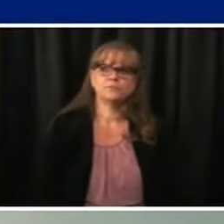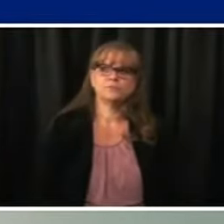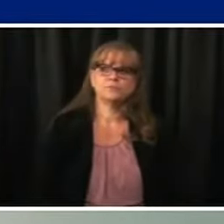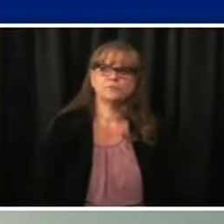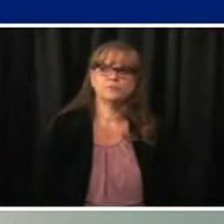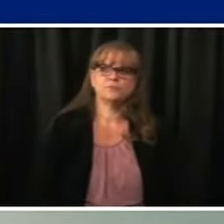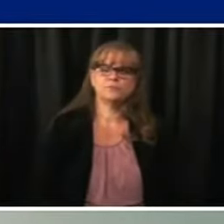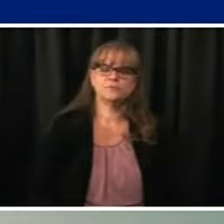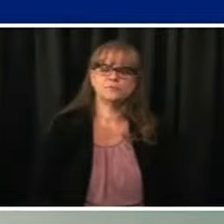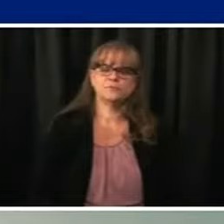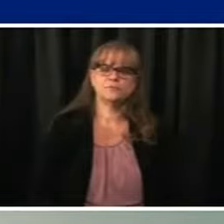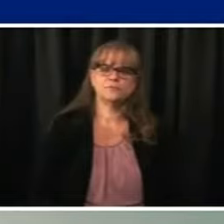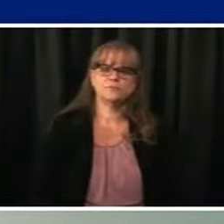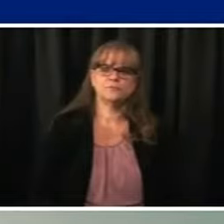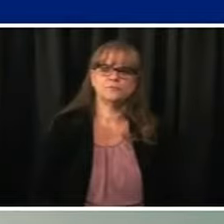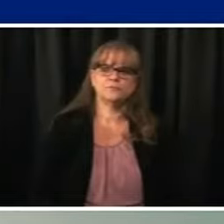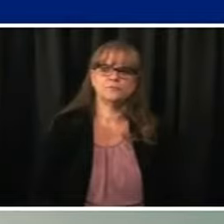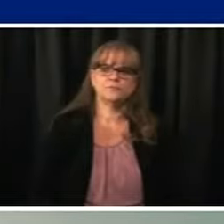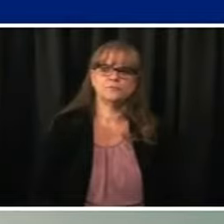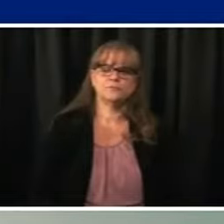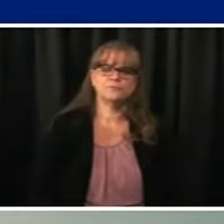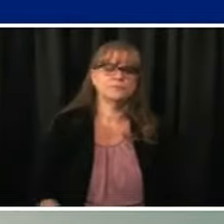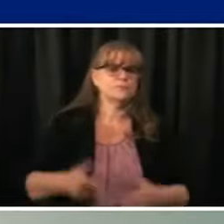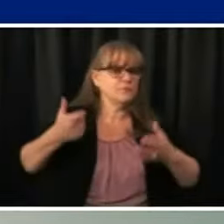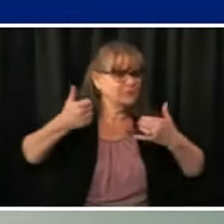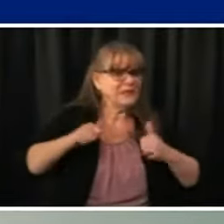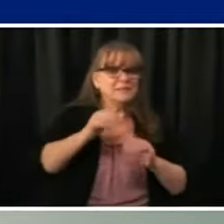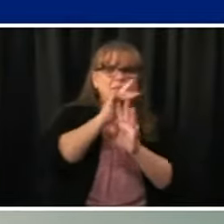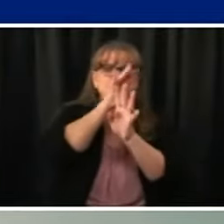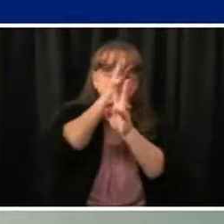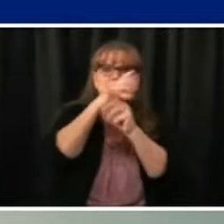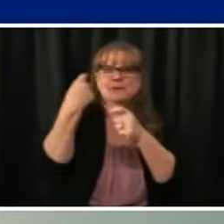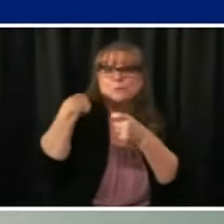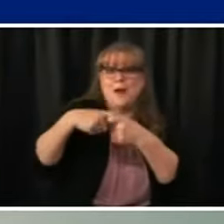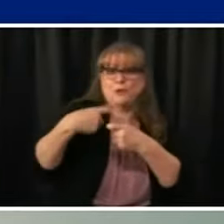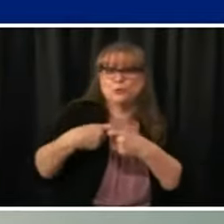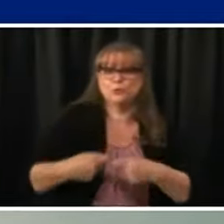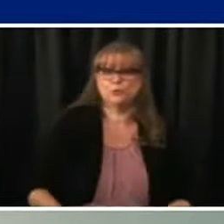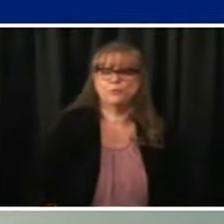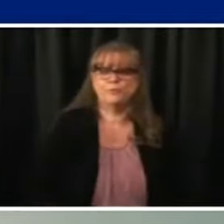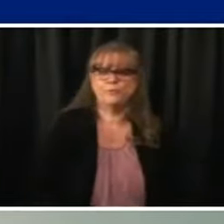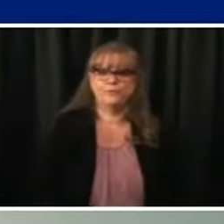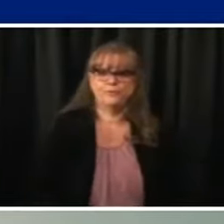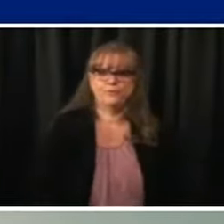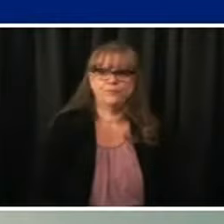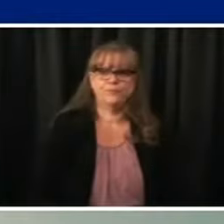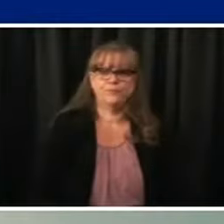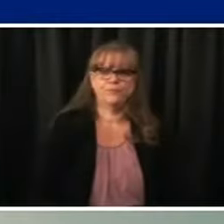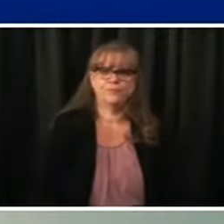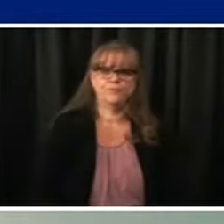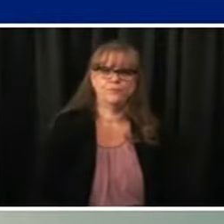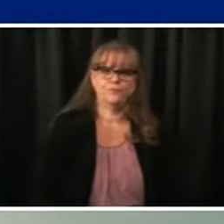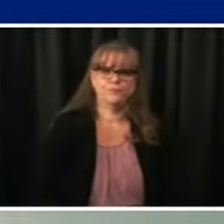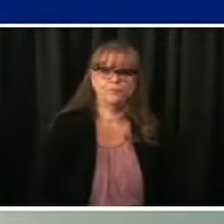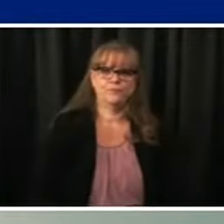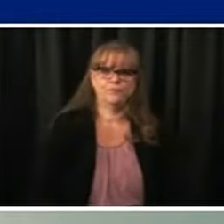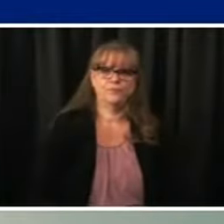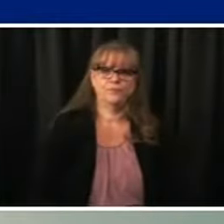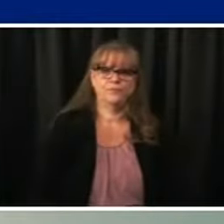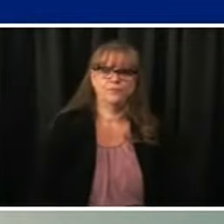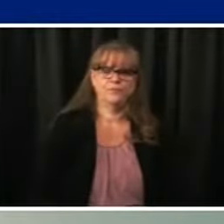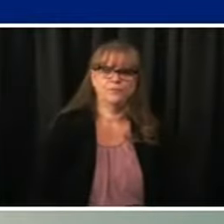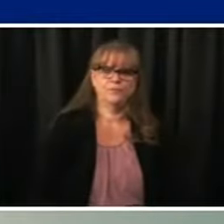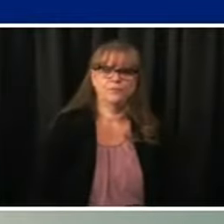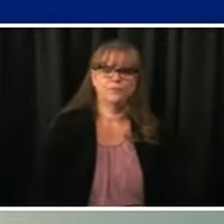normal, pero yo no, al menos en mi propia experiencia, yo no tuve ningún problema. No dolor, no nada,